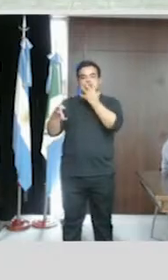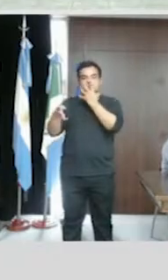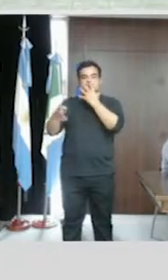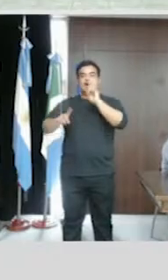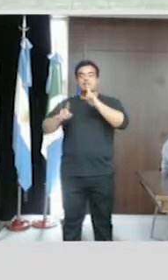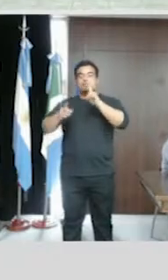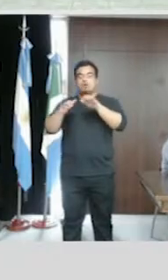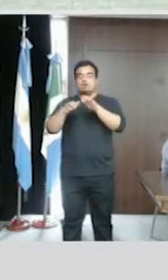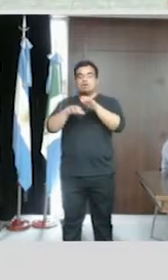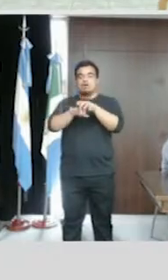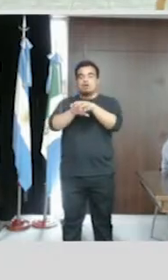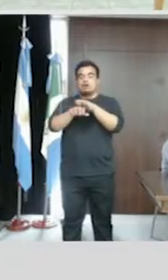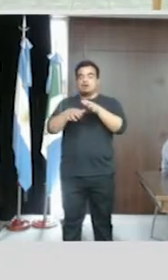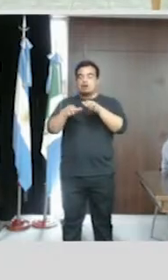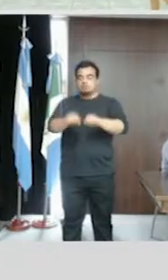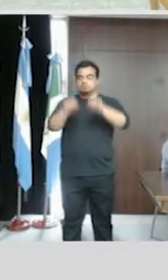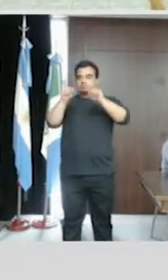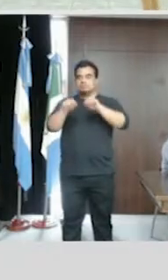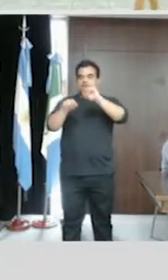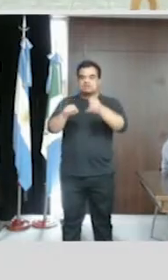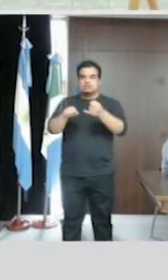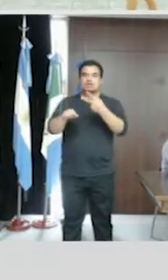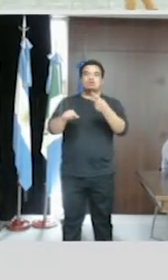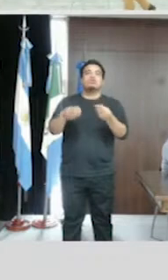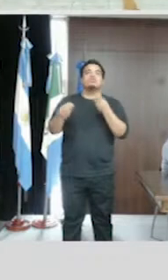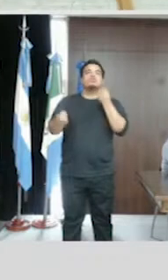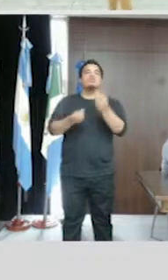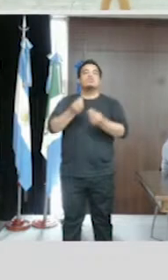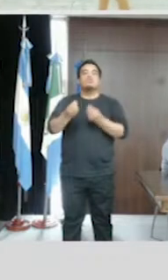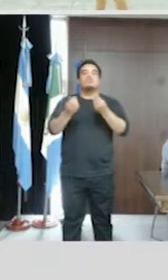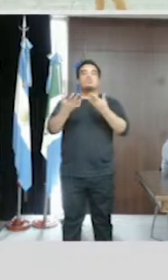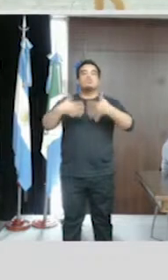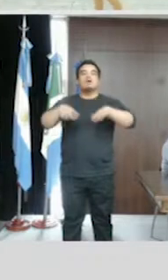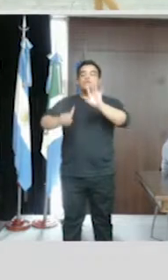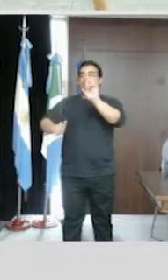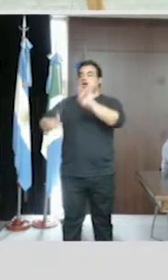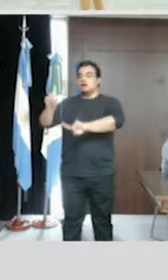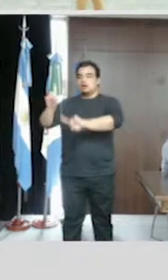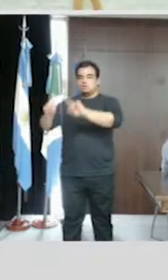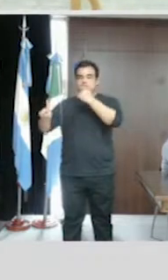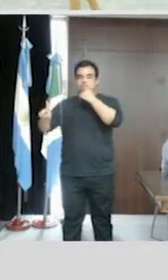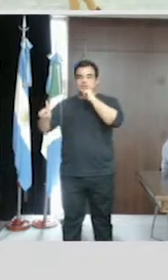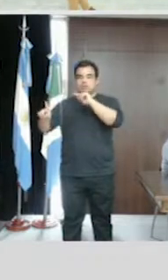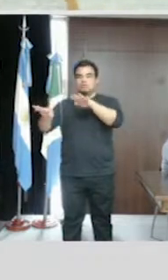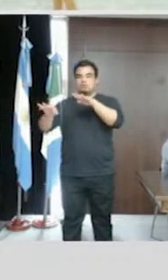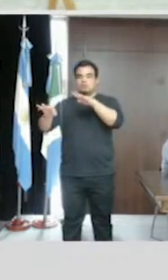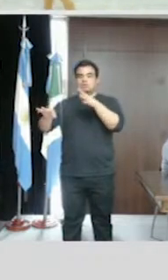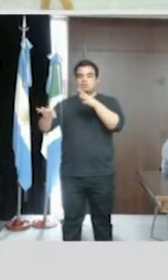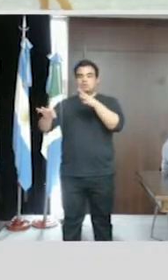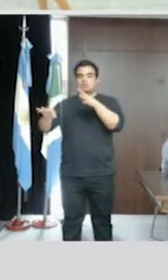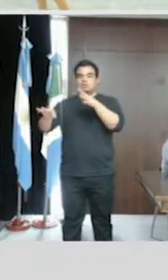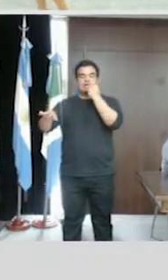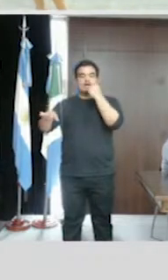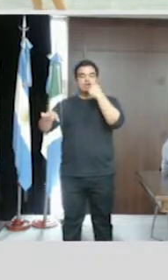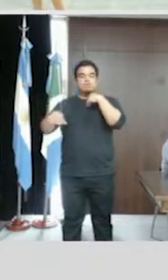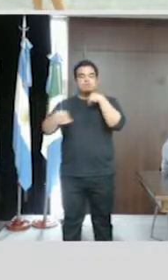lo reanimemos? Si en algún momento tiene mucho trastorno para tragar, ¿usted quiere que lo sigamos alimentando?